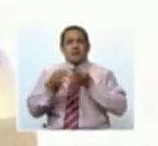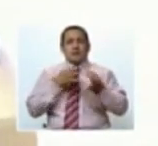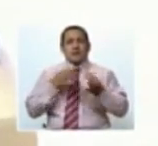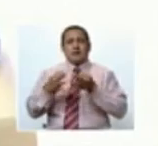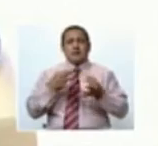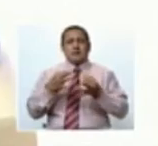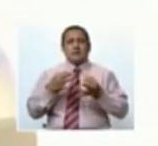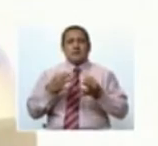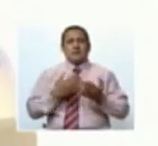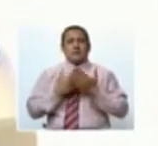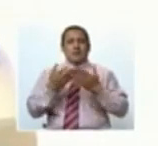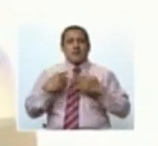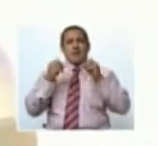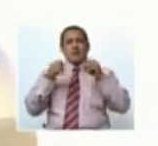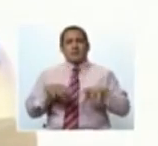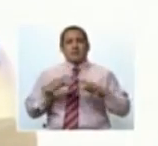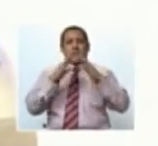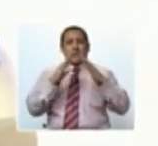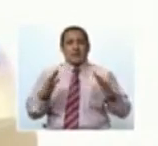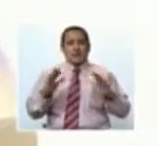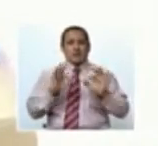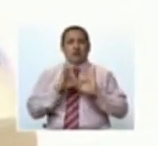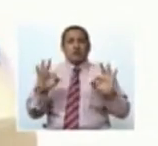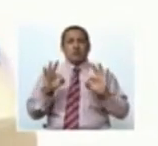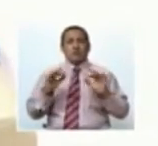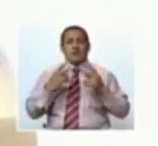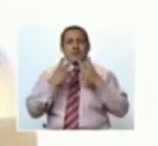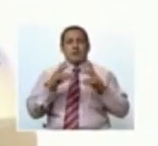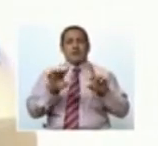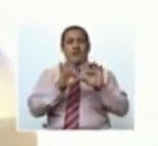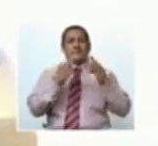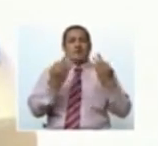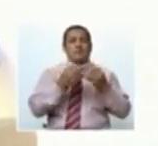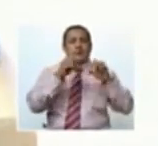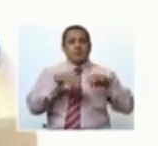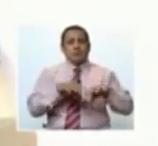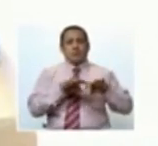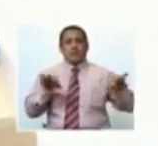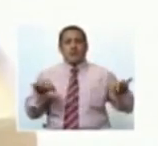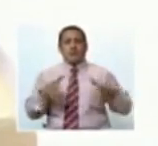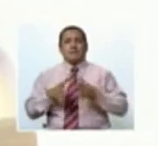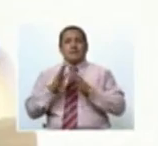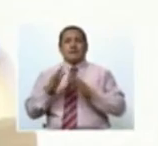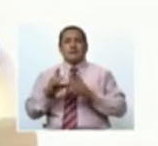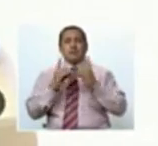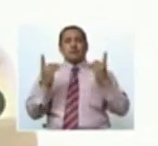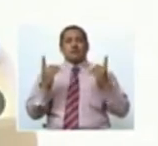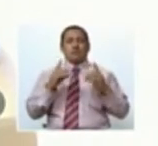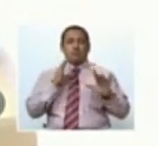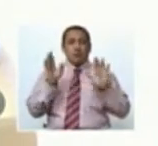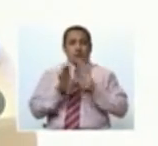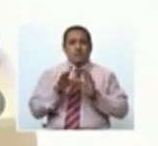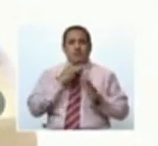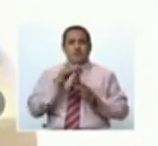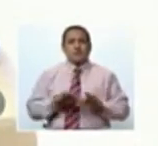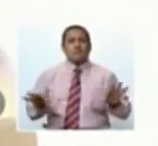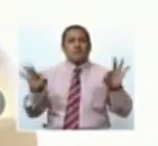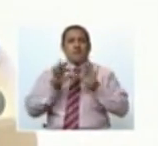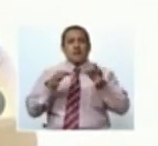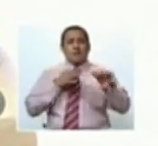alegar el abandono de la casa, de habitación de la familia, para pedir el divorcio, ¿no? Y